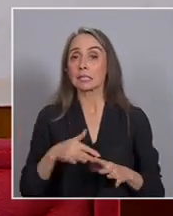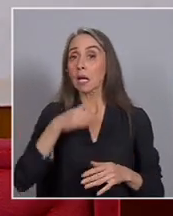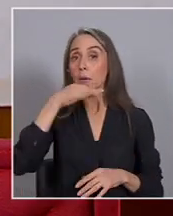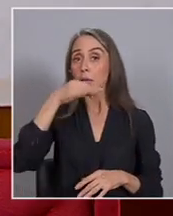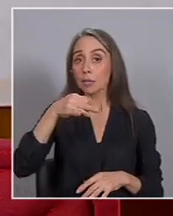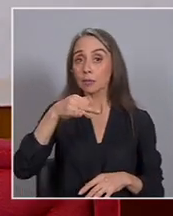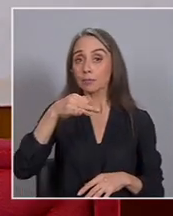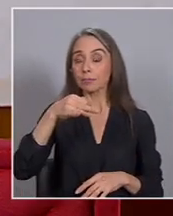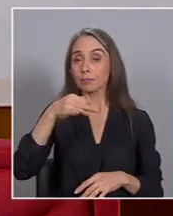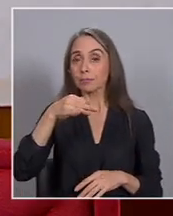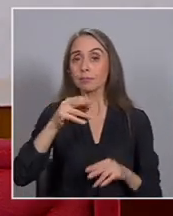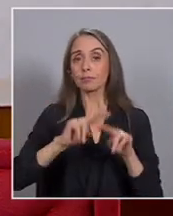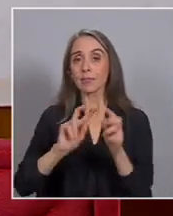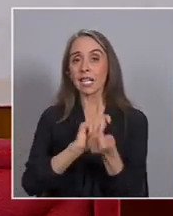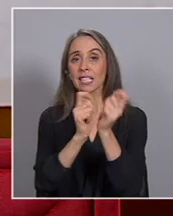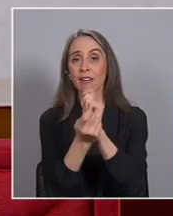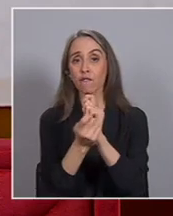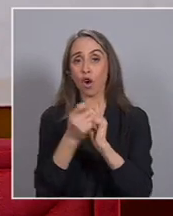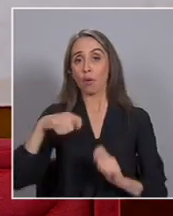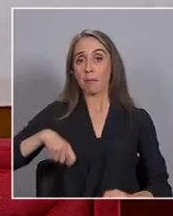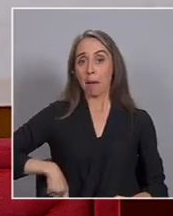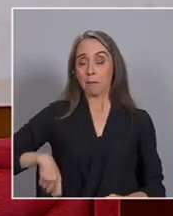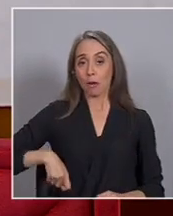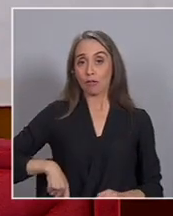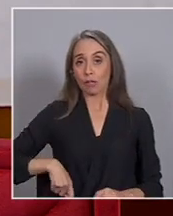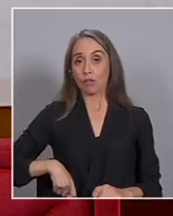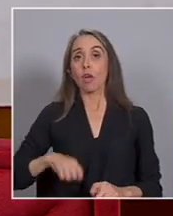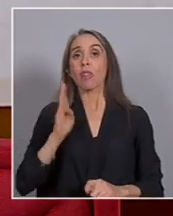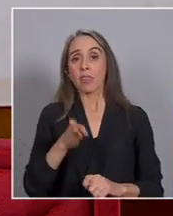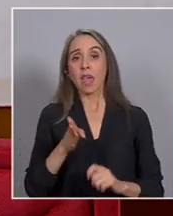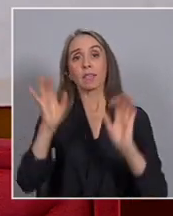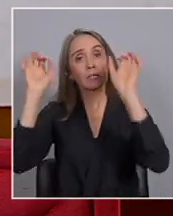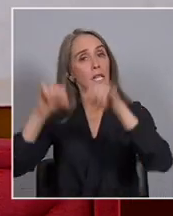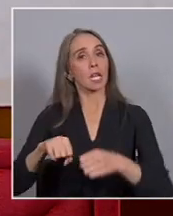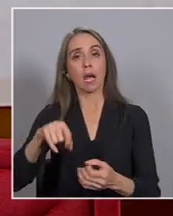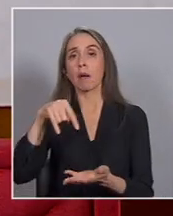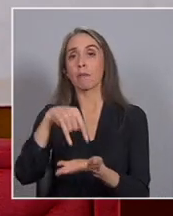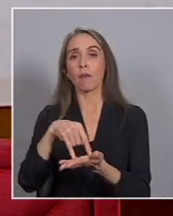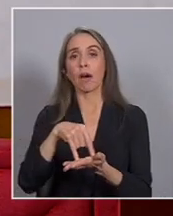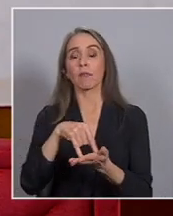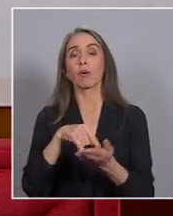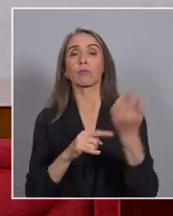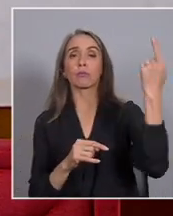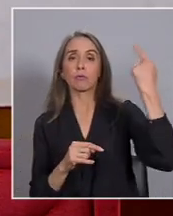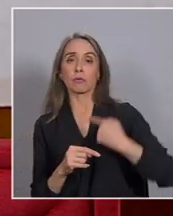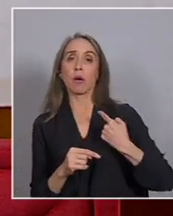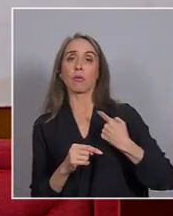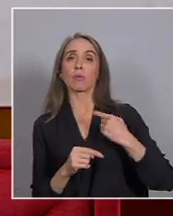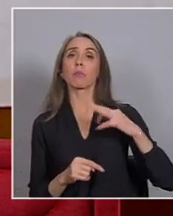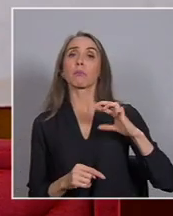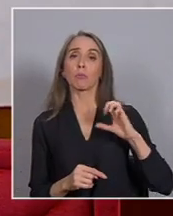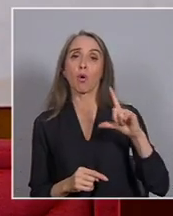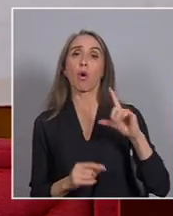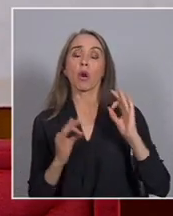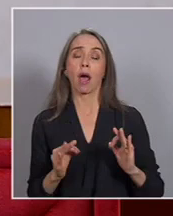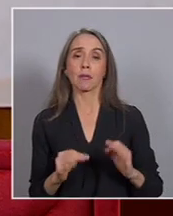señalado, la reforma de pensiones debe ver la luz, es un imperativo moral.